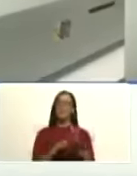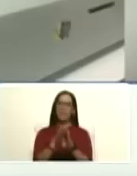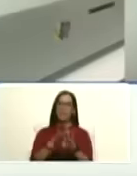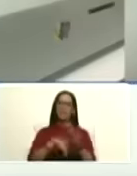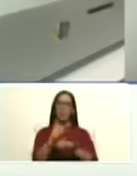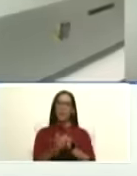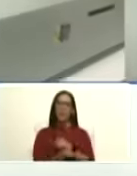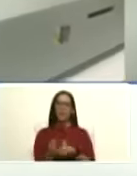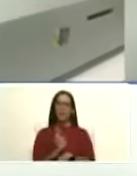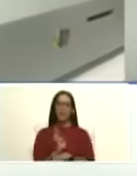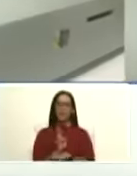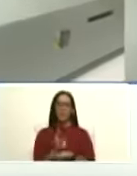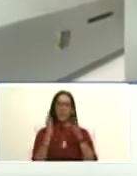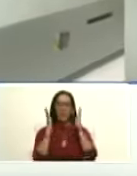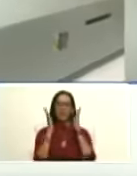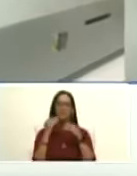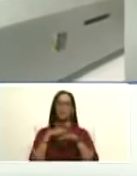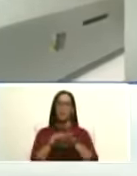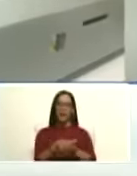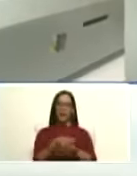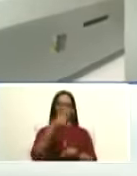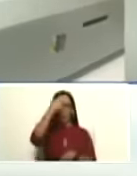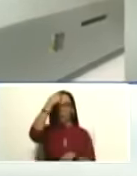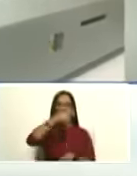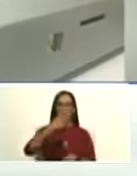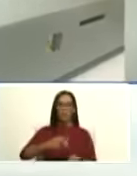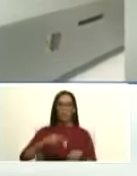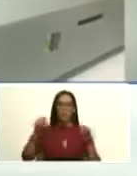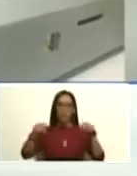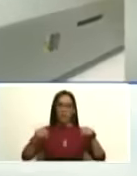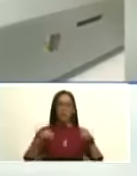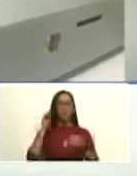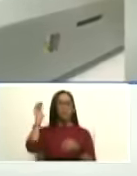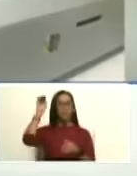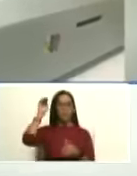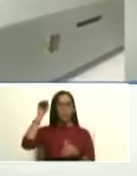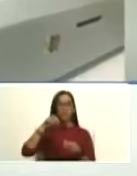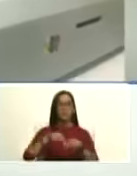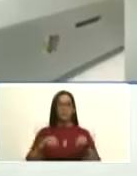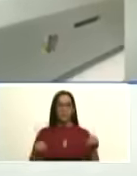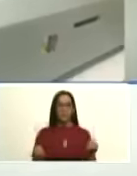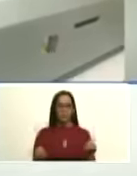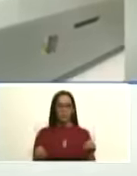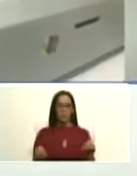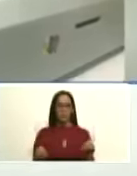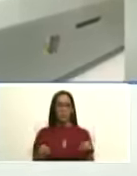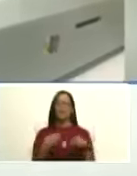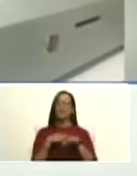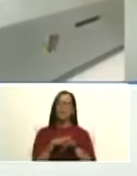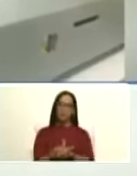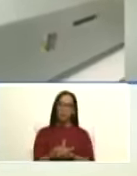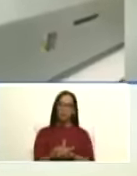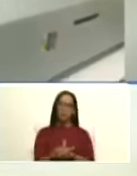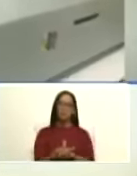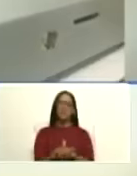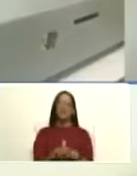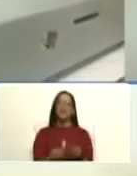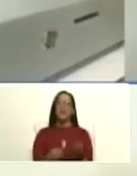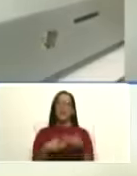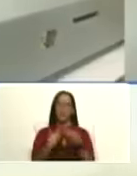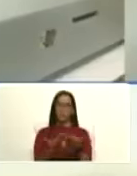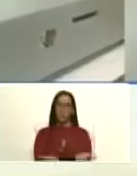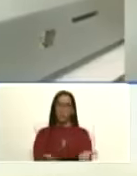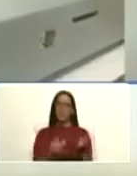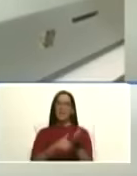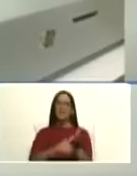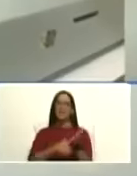plan acelerado para la atención integral a la población actual y futura de ese territorio que incluya, entre otros, el otorgamiento